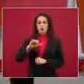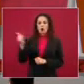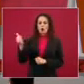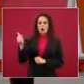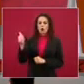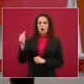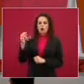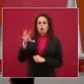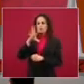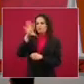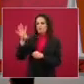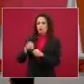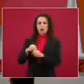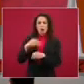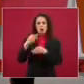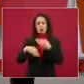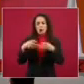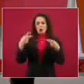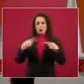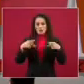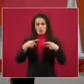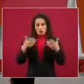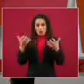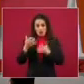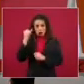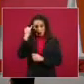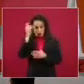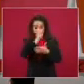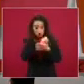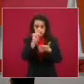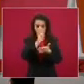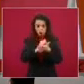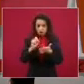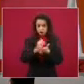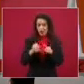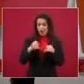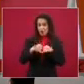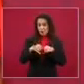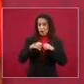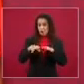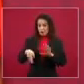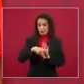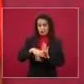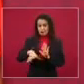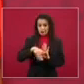es que de todos los articulistas,